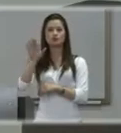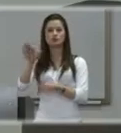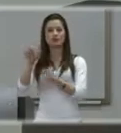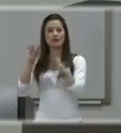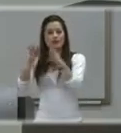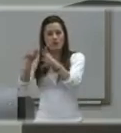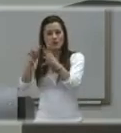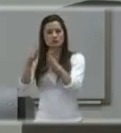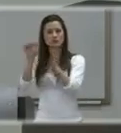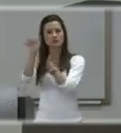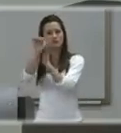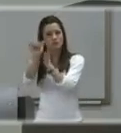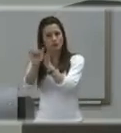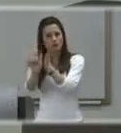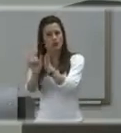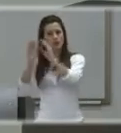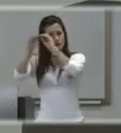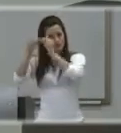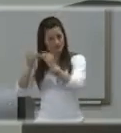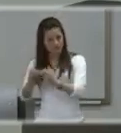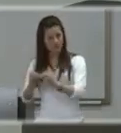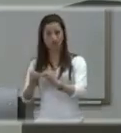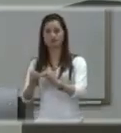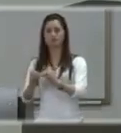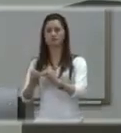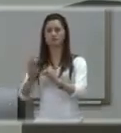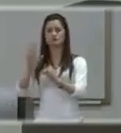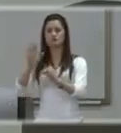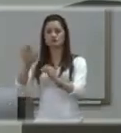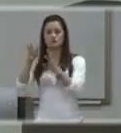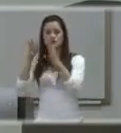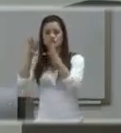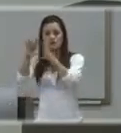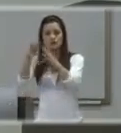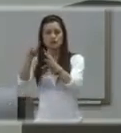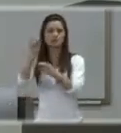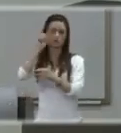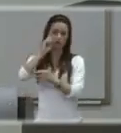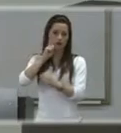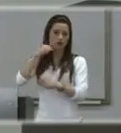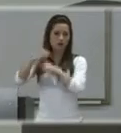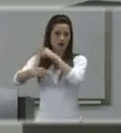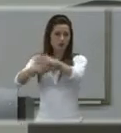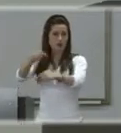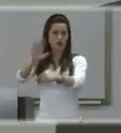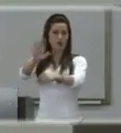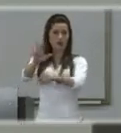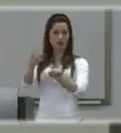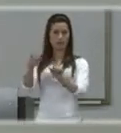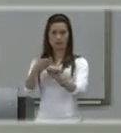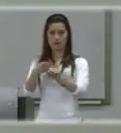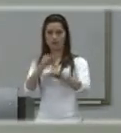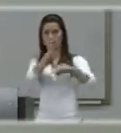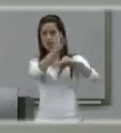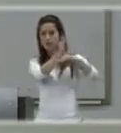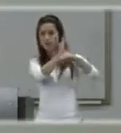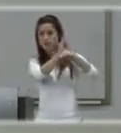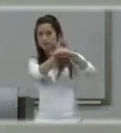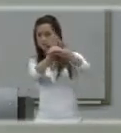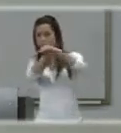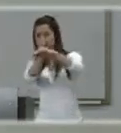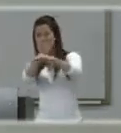segregada. Entonces, la obligación de dar educación sexual y reproductiva está en cabeza de las instituciones formales de